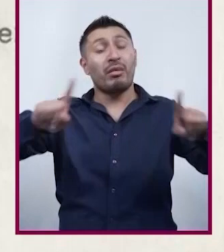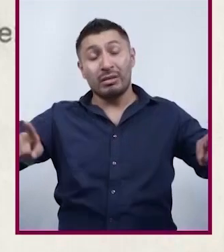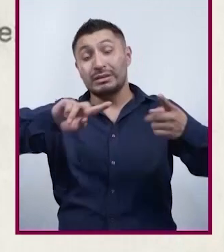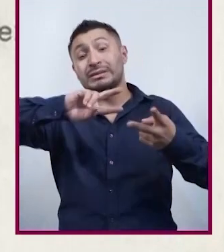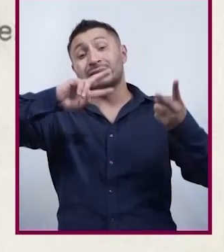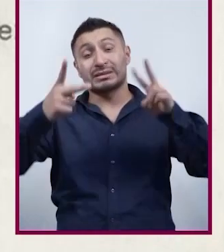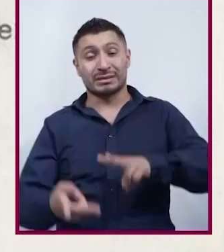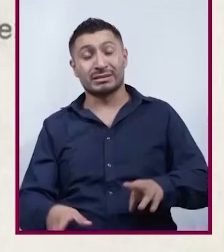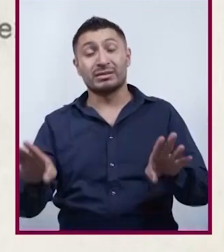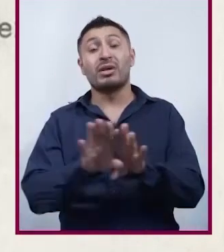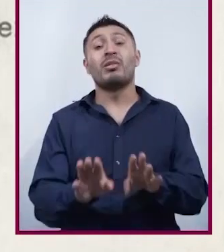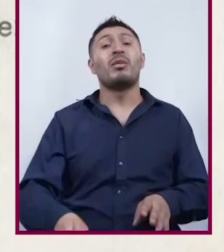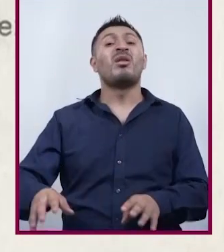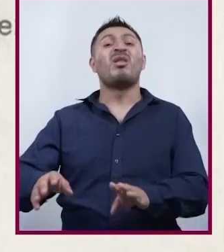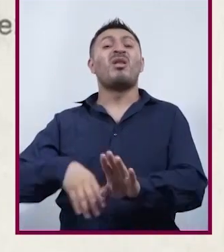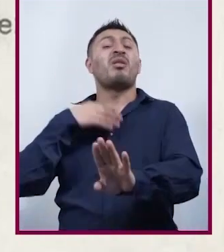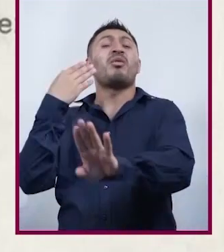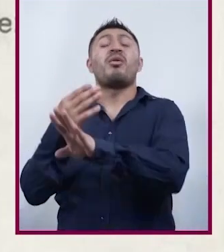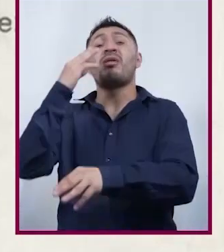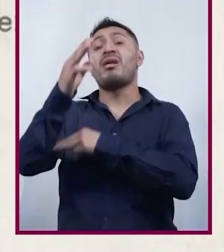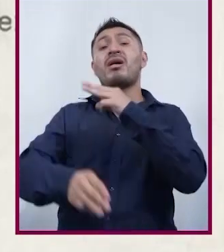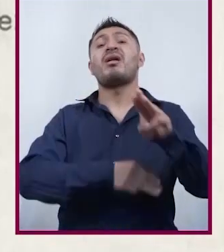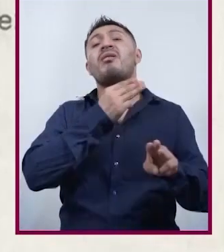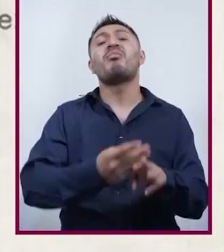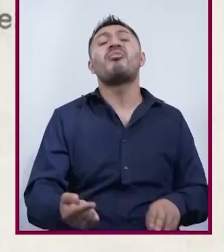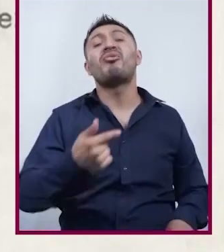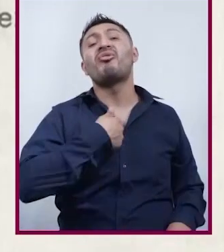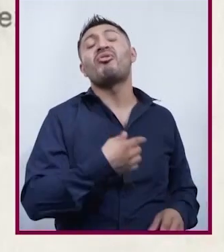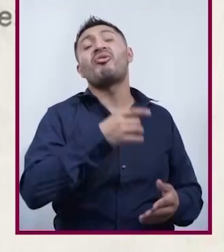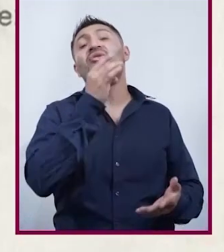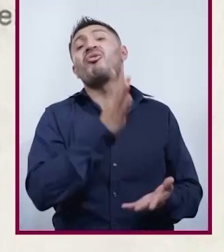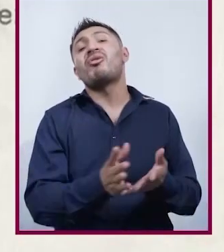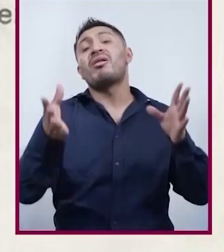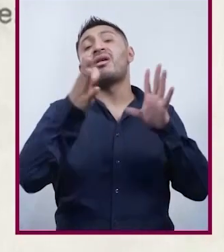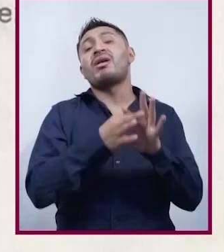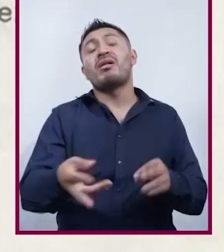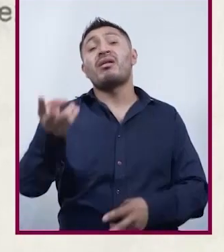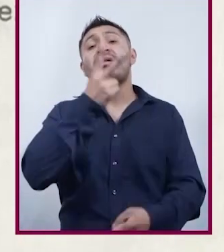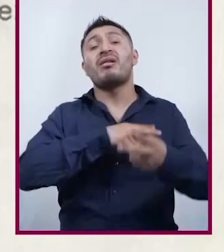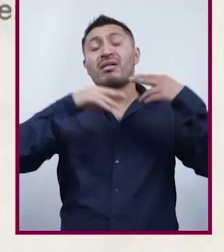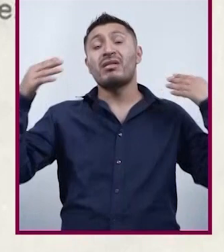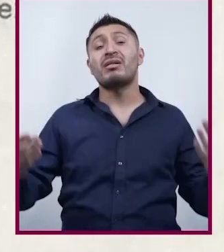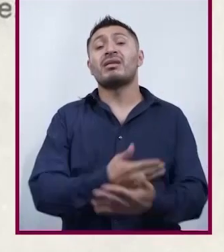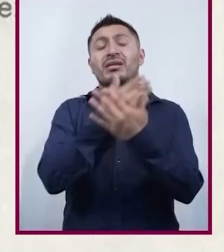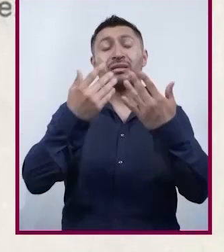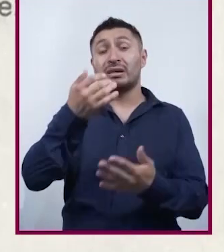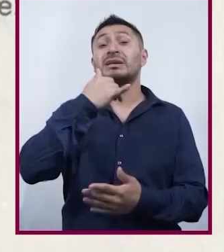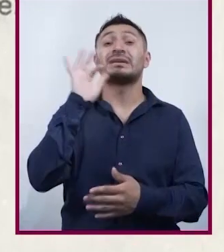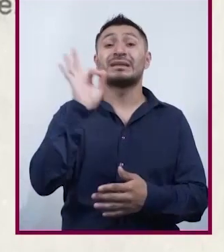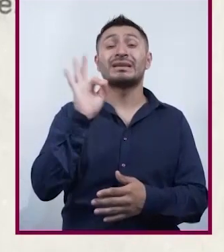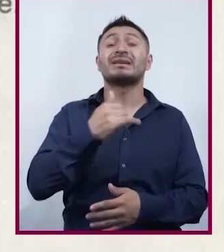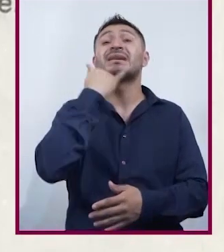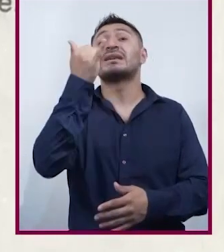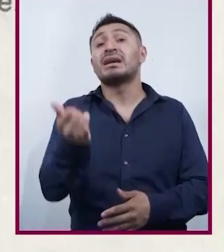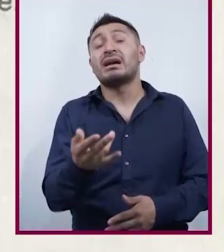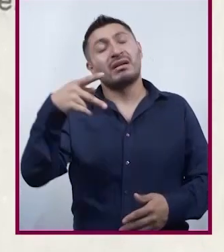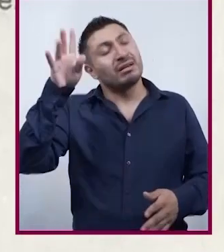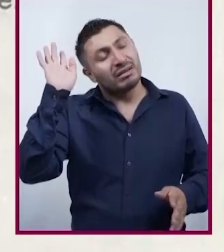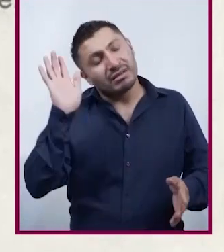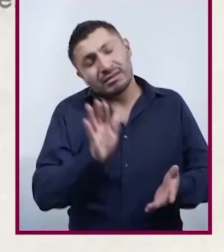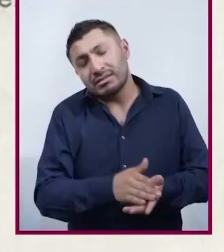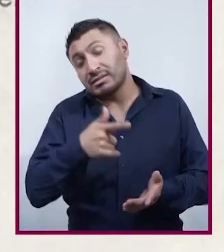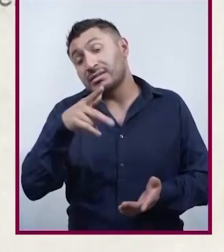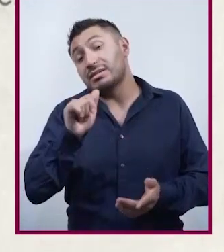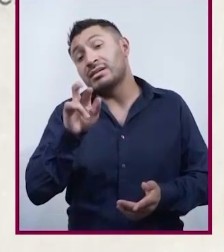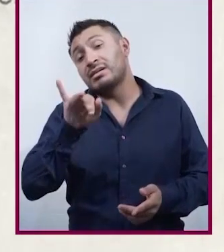contrario. Supone una protesta contra el mundo, un mundo al que solo se explica que hayamos venido por equivocación.